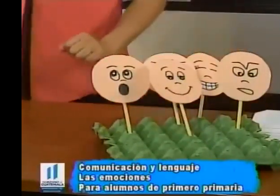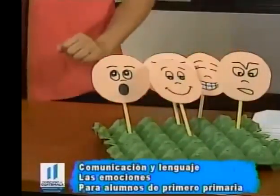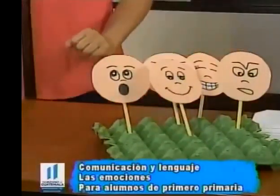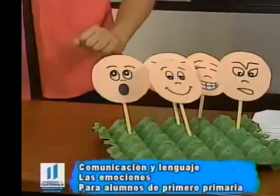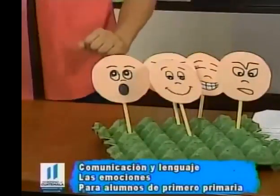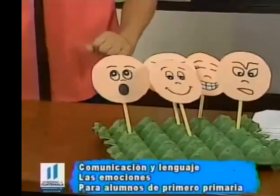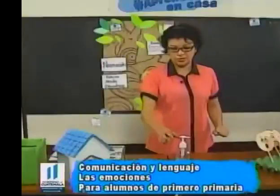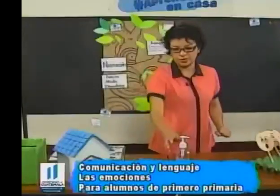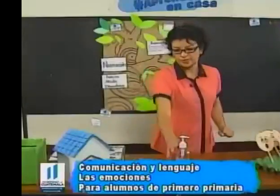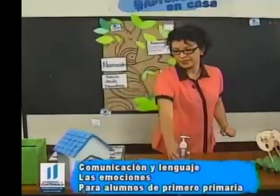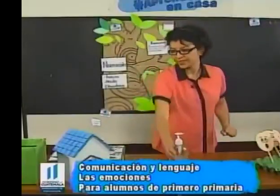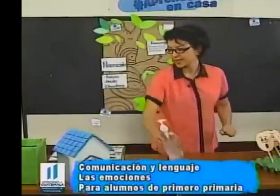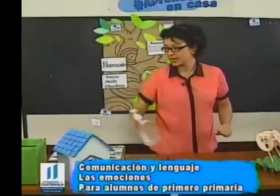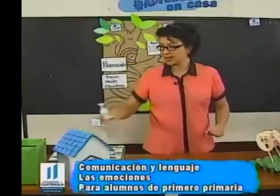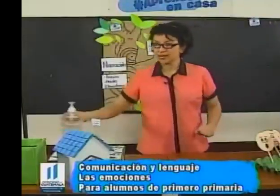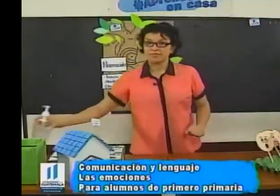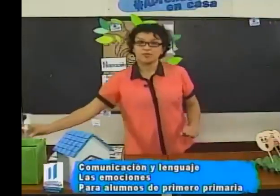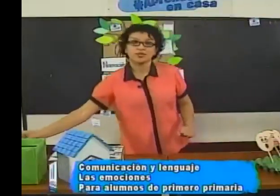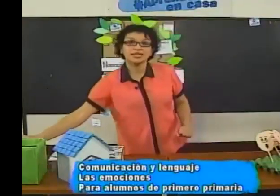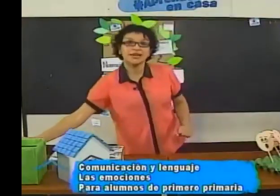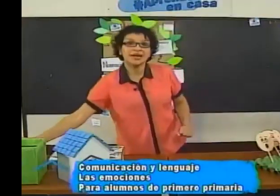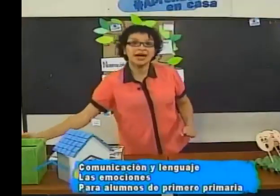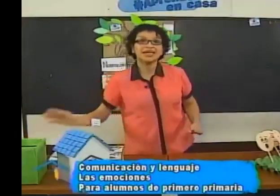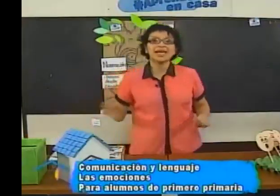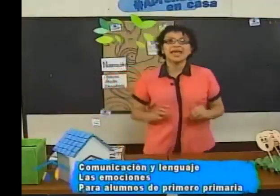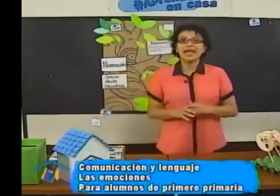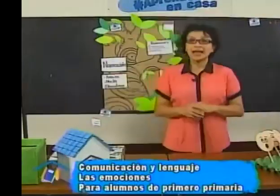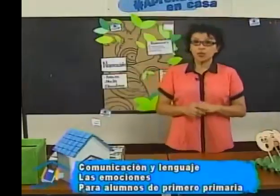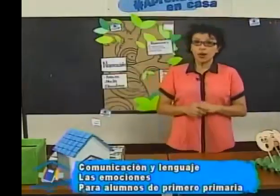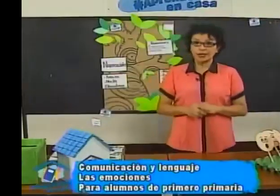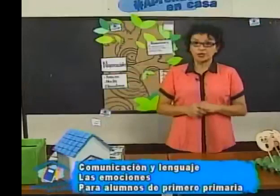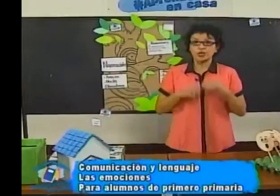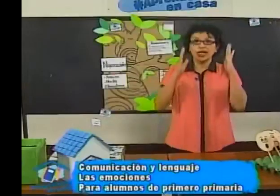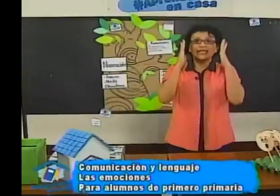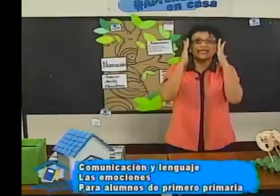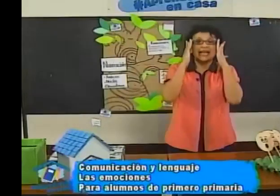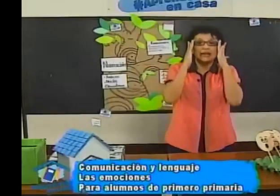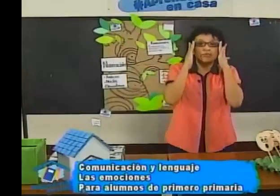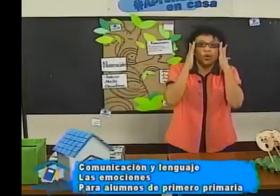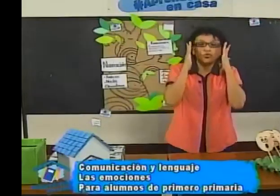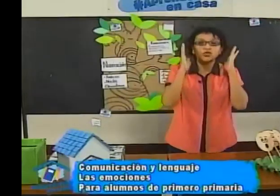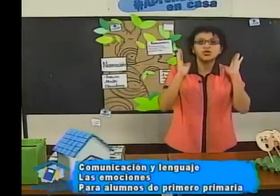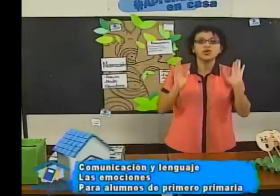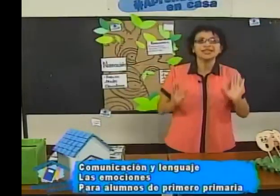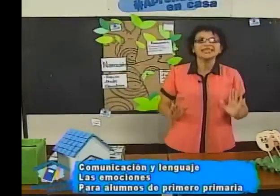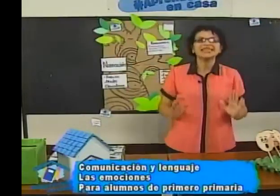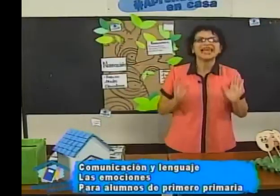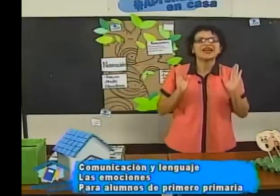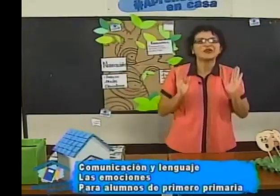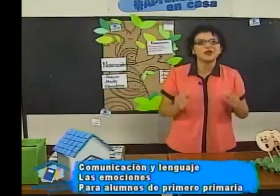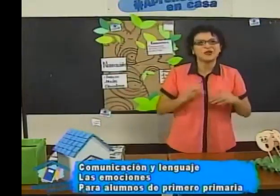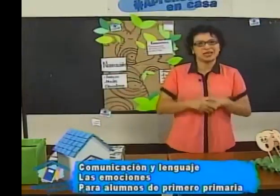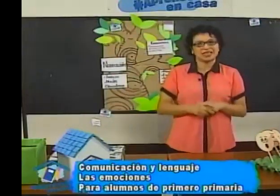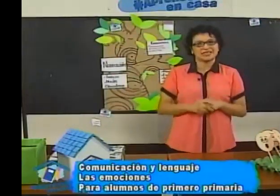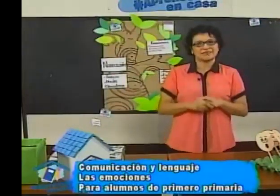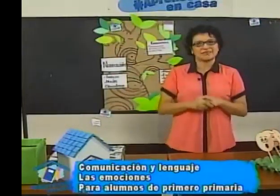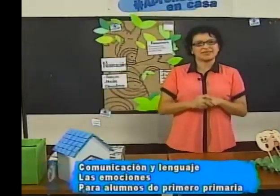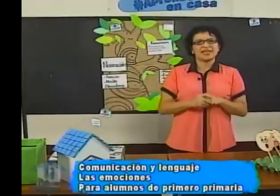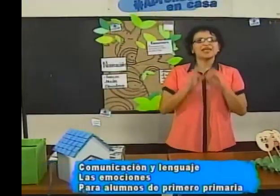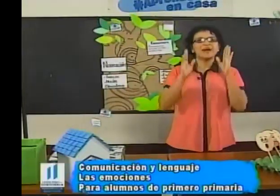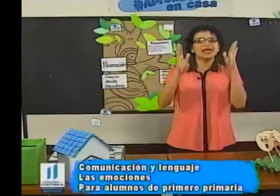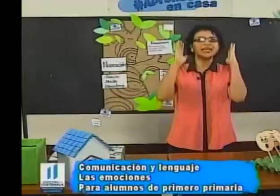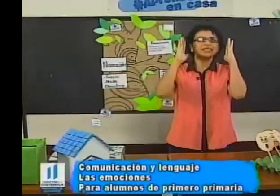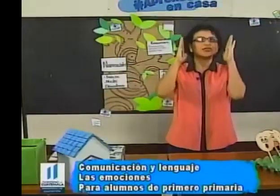un cuento. Vamos a trabajar el cuento del monstruo de colores.